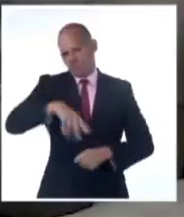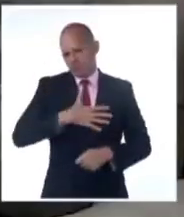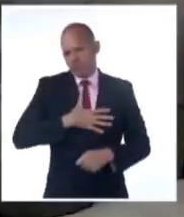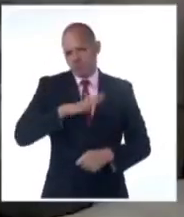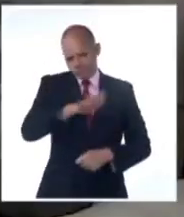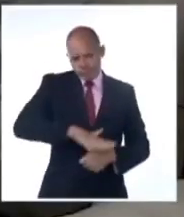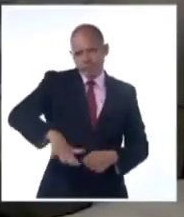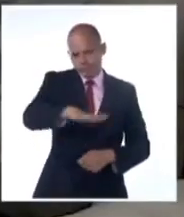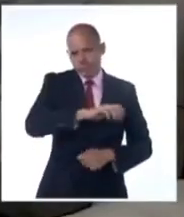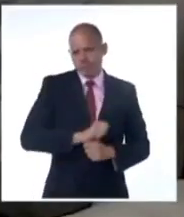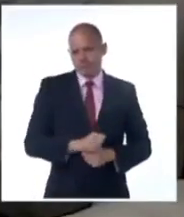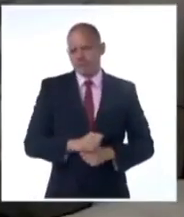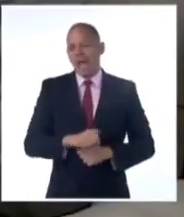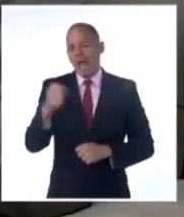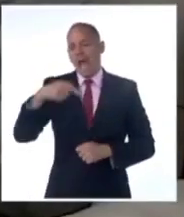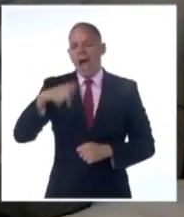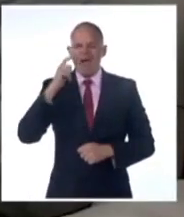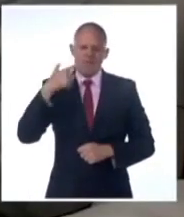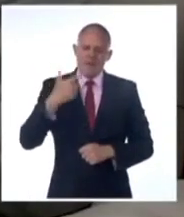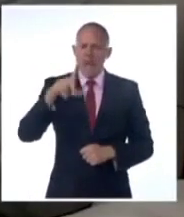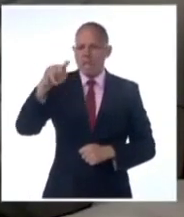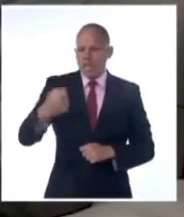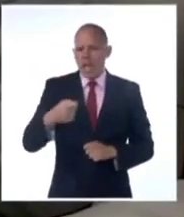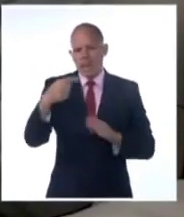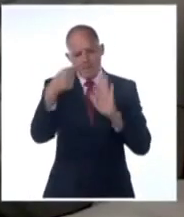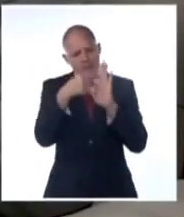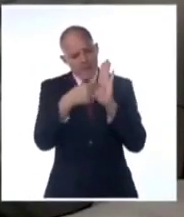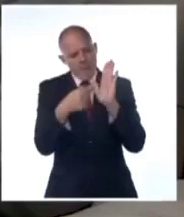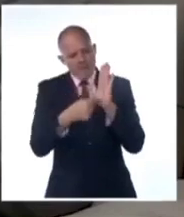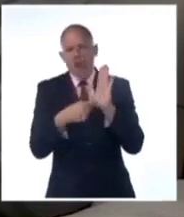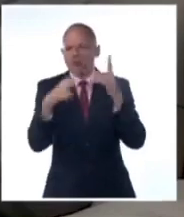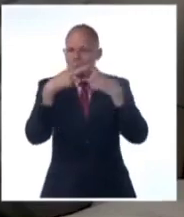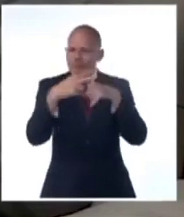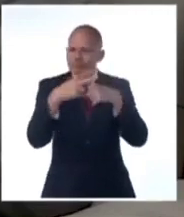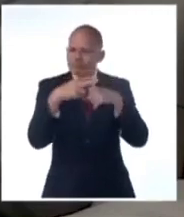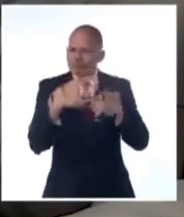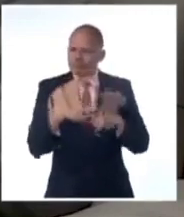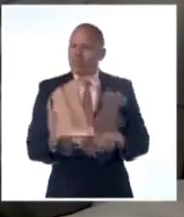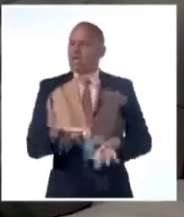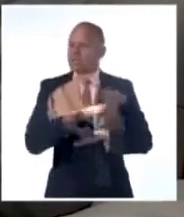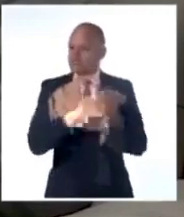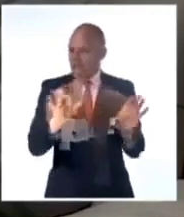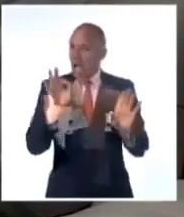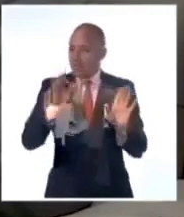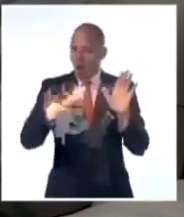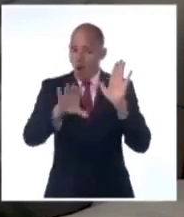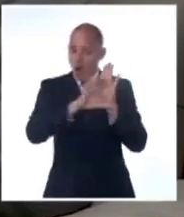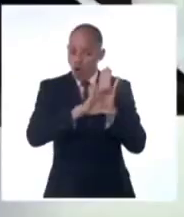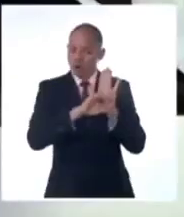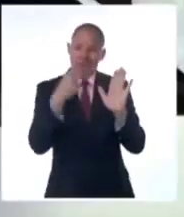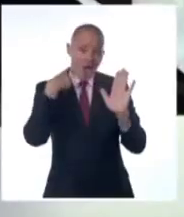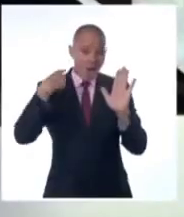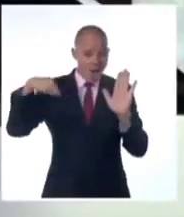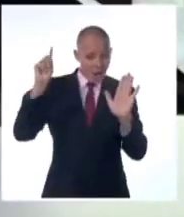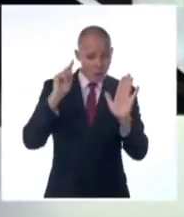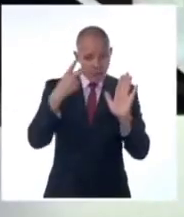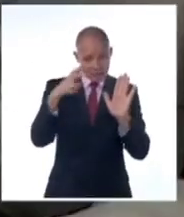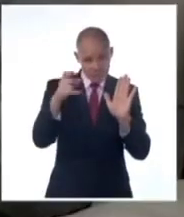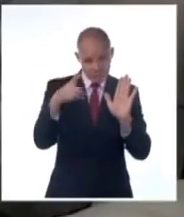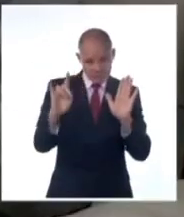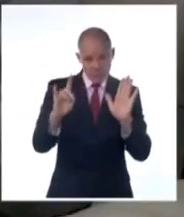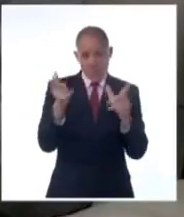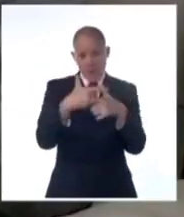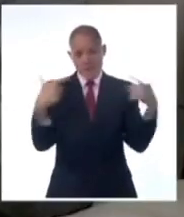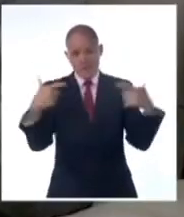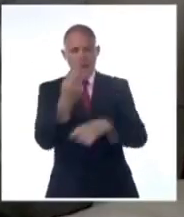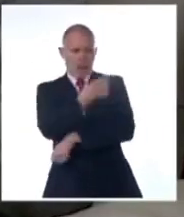trabajando fuertemente todo el marco jurídico que garantice los derechos que hemos reconocido en la última constitución que aprobamos con mayoría popular. Les